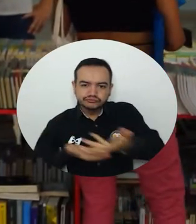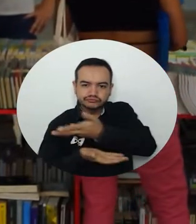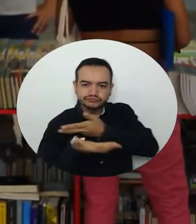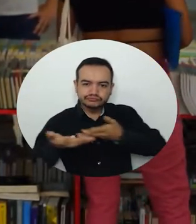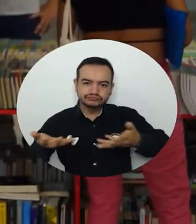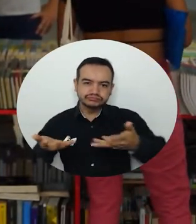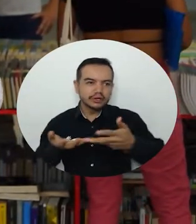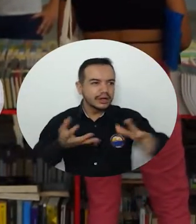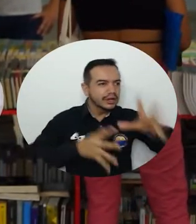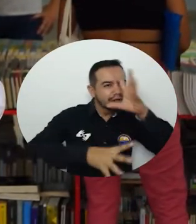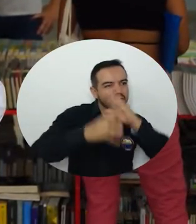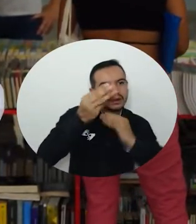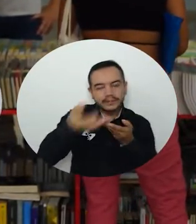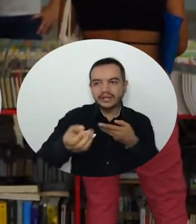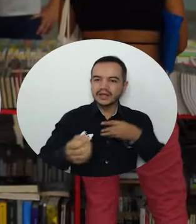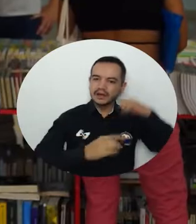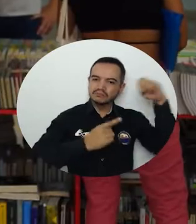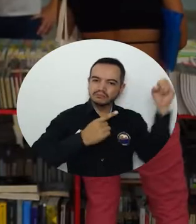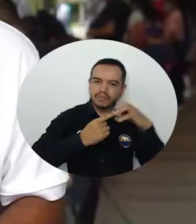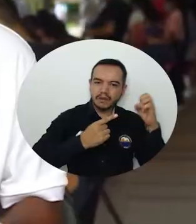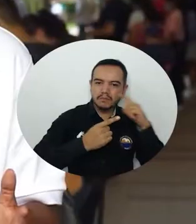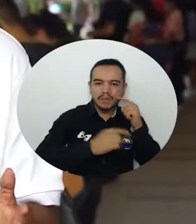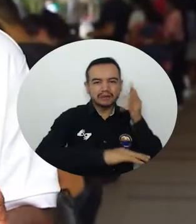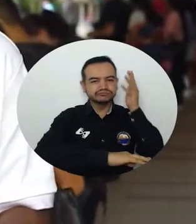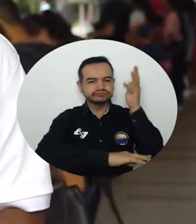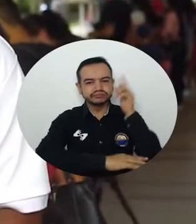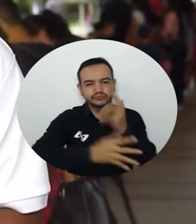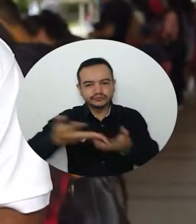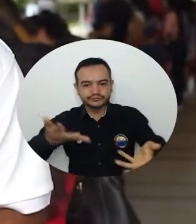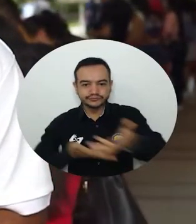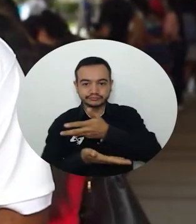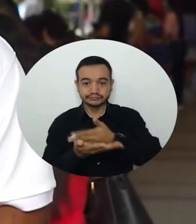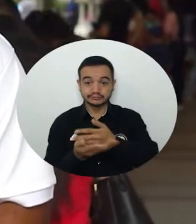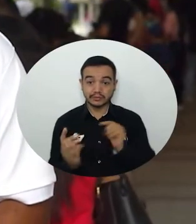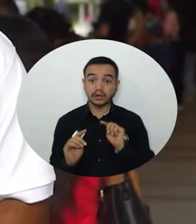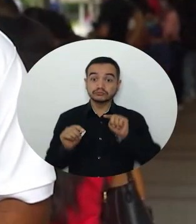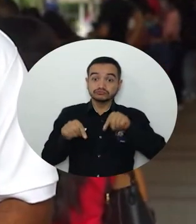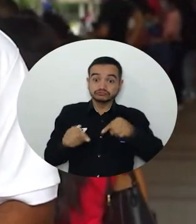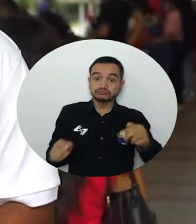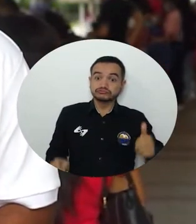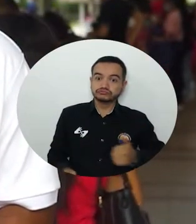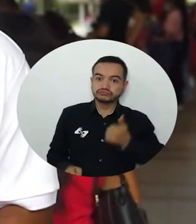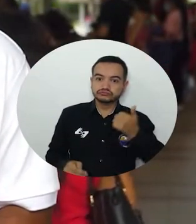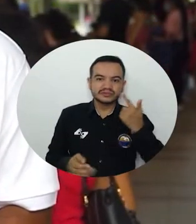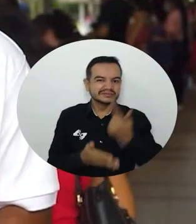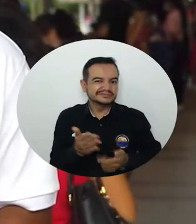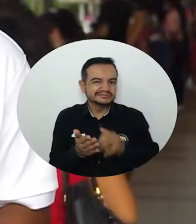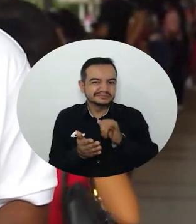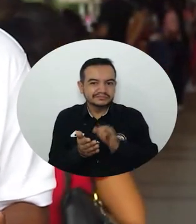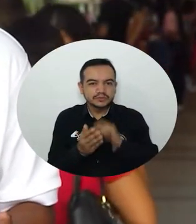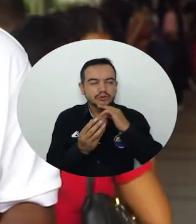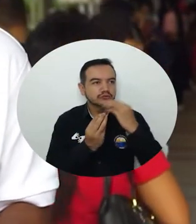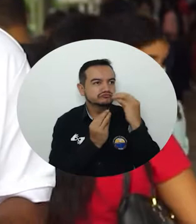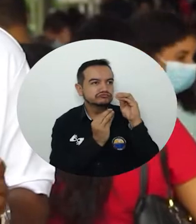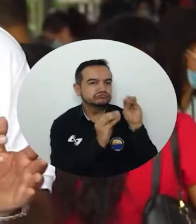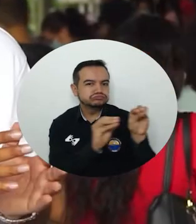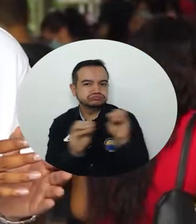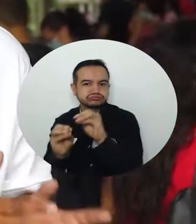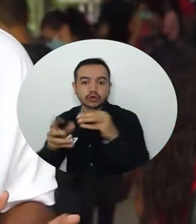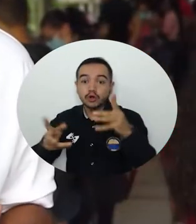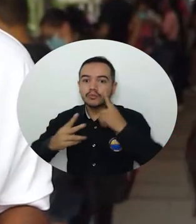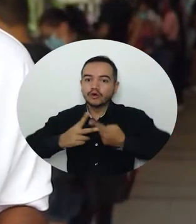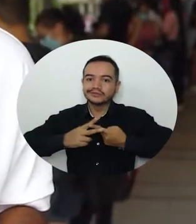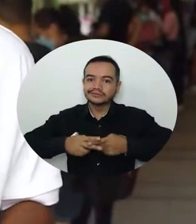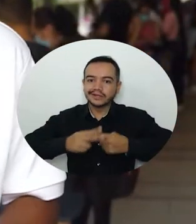entre conversatorios, foros y coloquios. En esta versión de la feria también se dio la oportunidad a la formación en varias áreas con